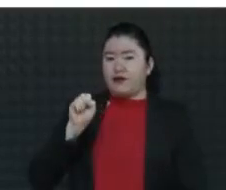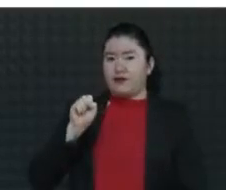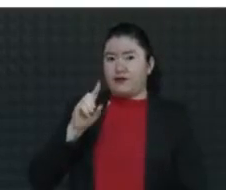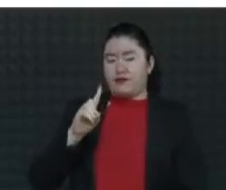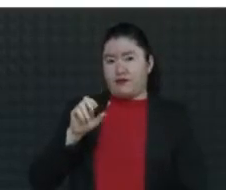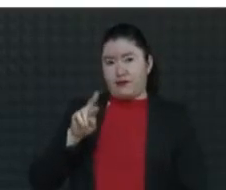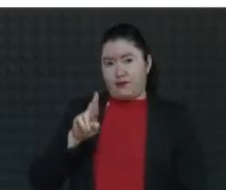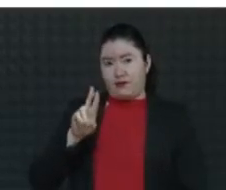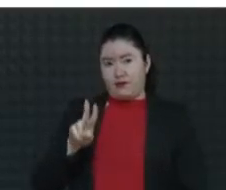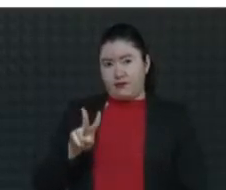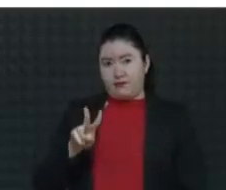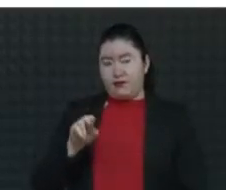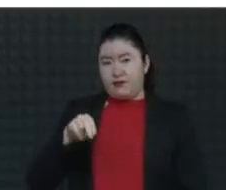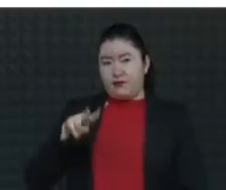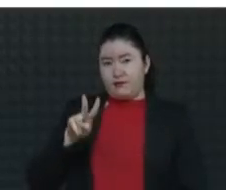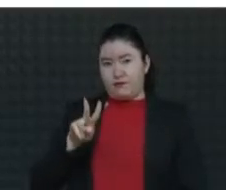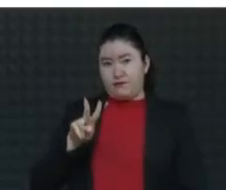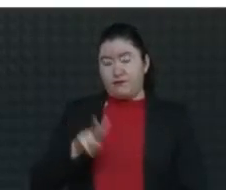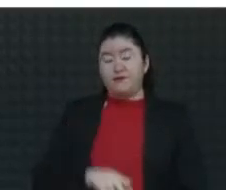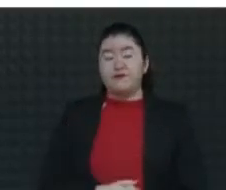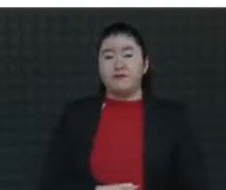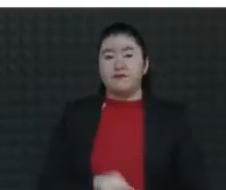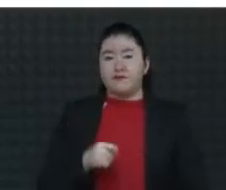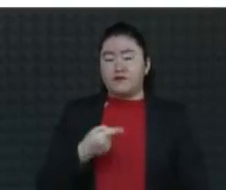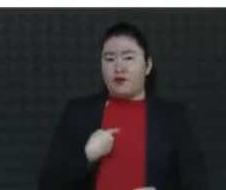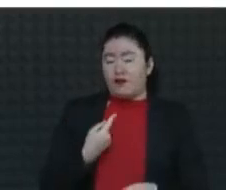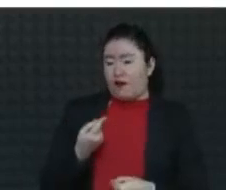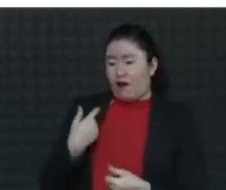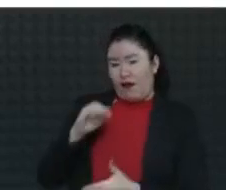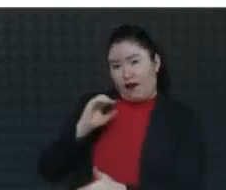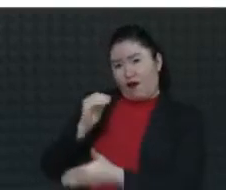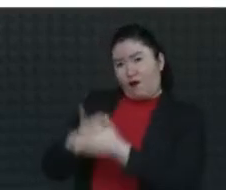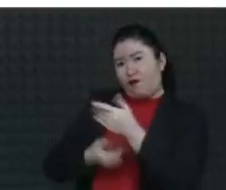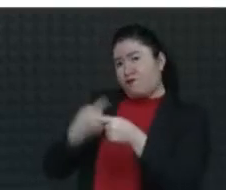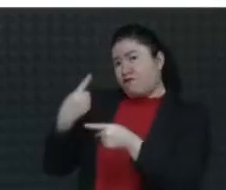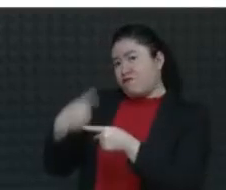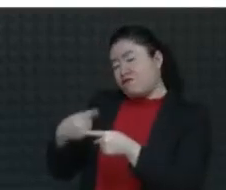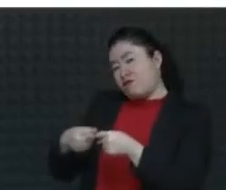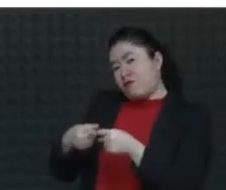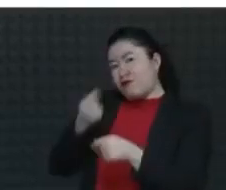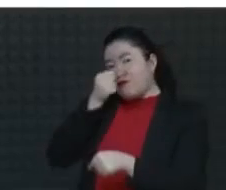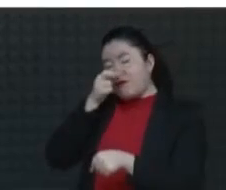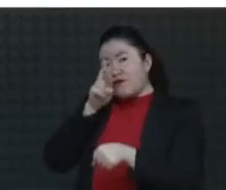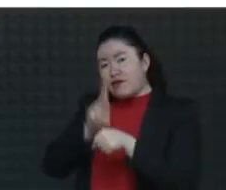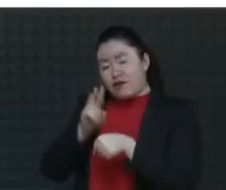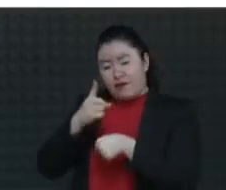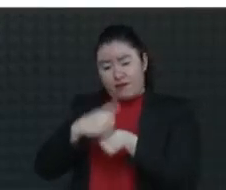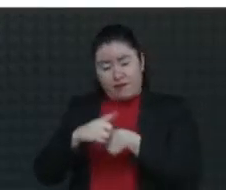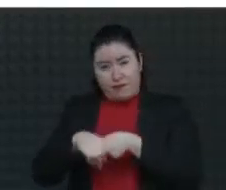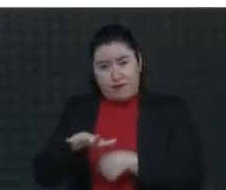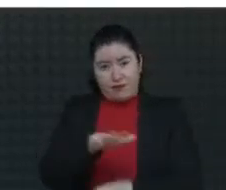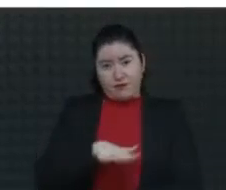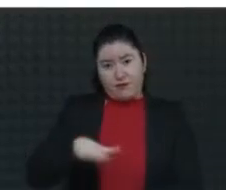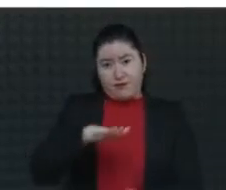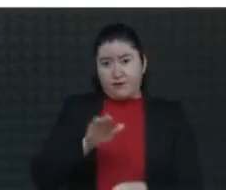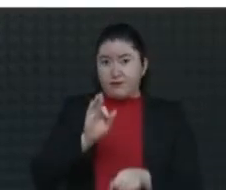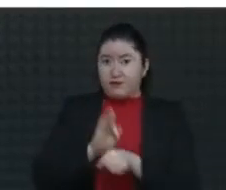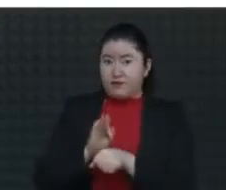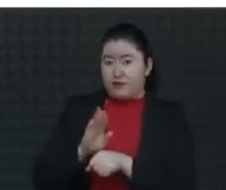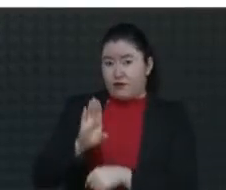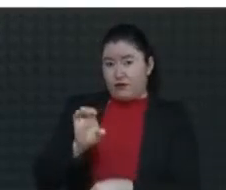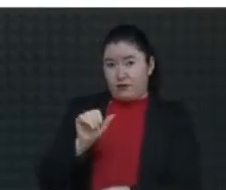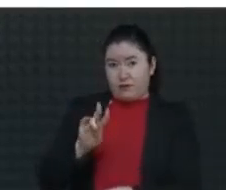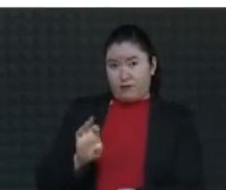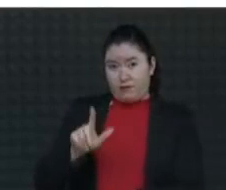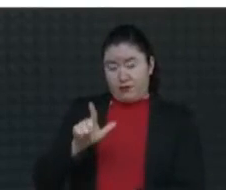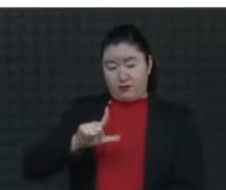DCB, DNB, fue contratado por la Secretaría de Gestión Integral de Riesgos y Protección Civil del Gobierno de la Ciudad de México